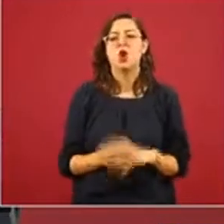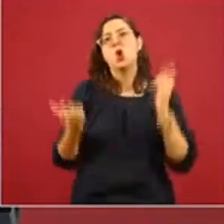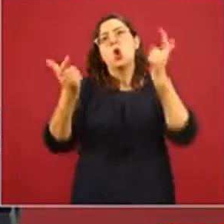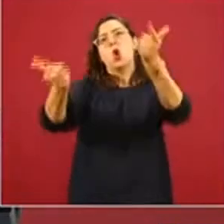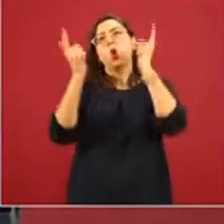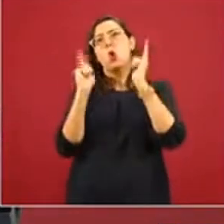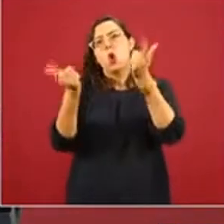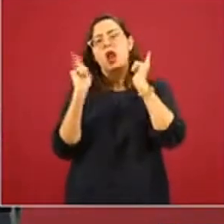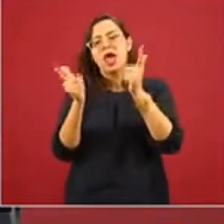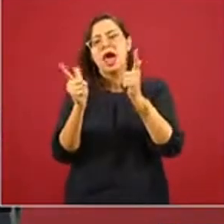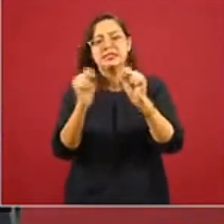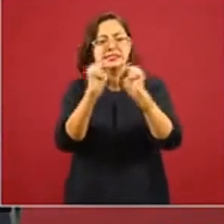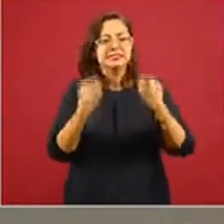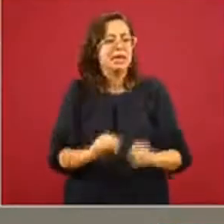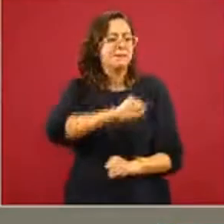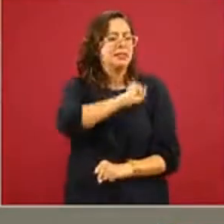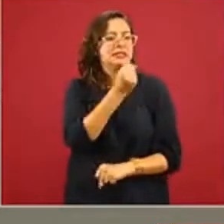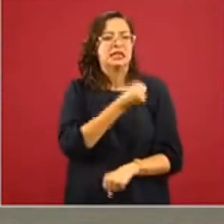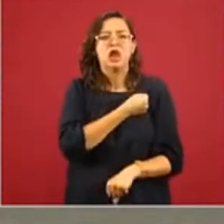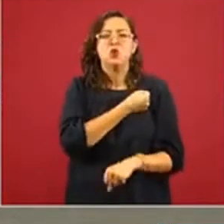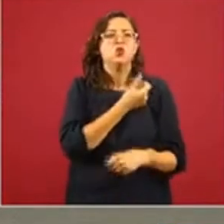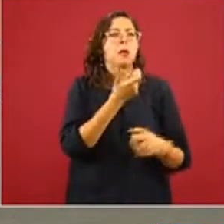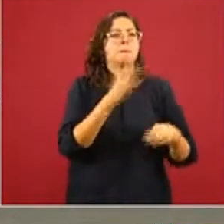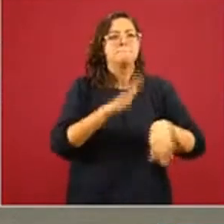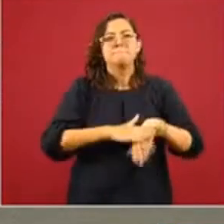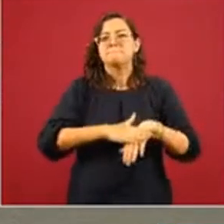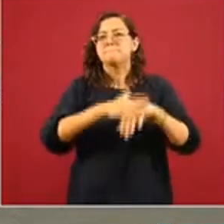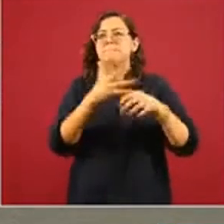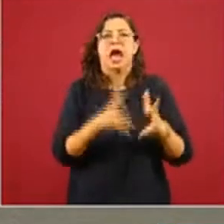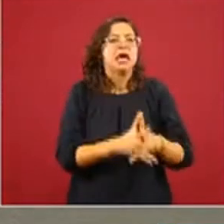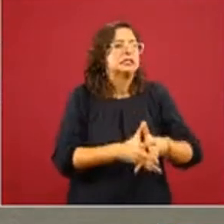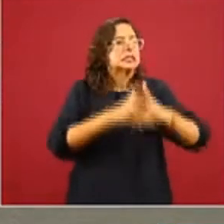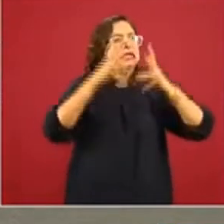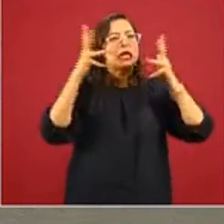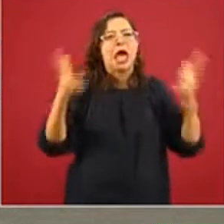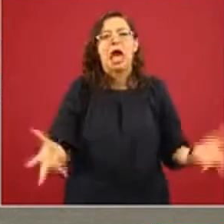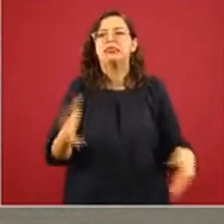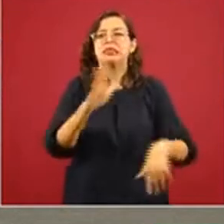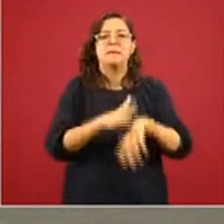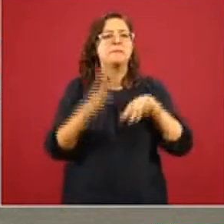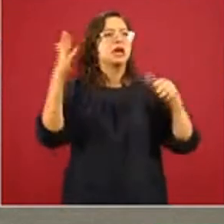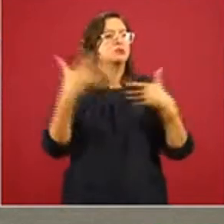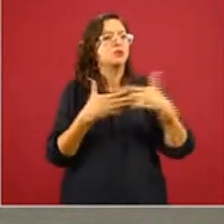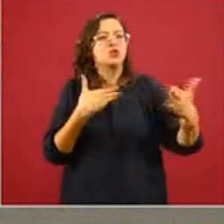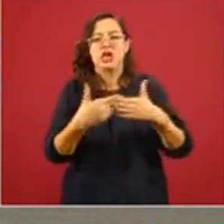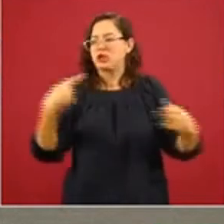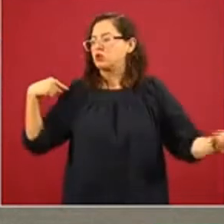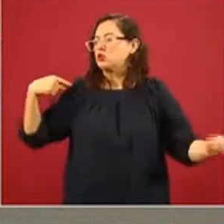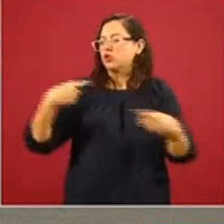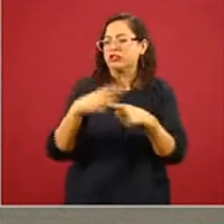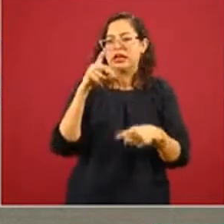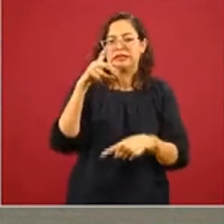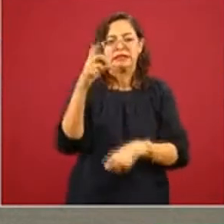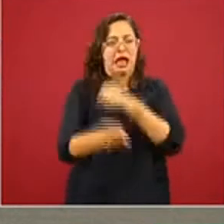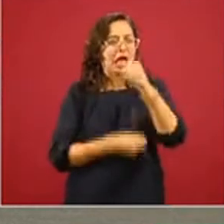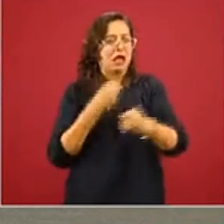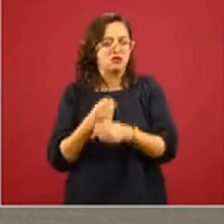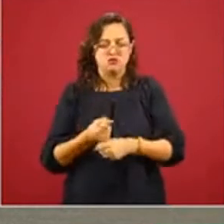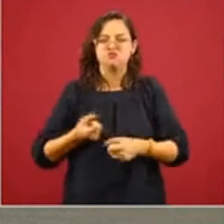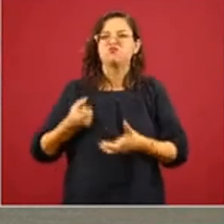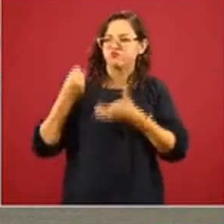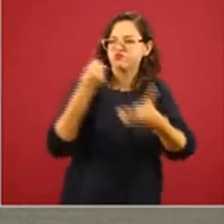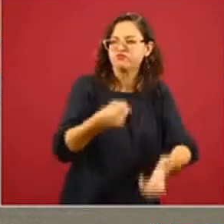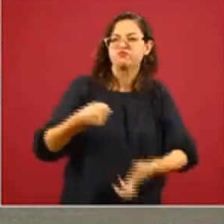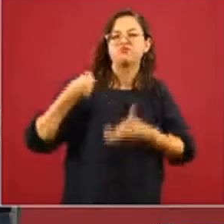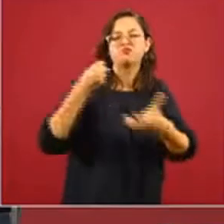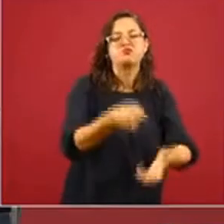También quisiéramos tener un sistema de salud competente que se hubiera desarrollado a lo largo de los últimos 30 años. También quisiéramos no